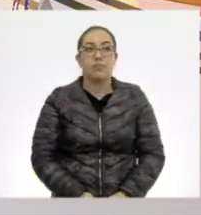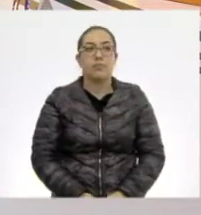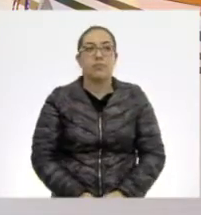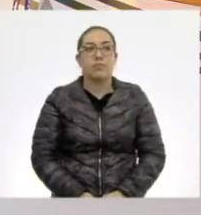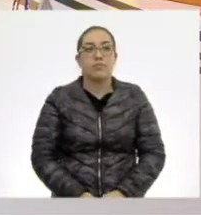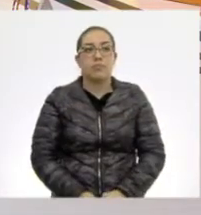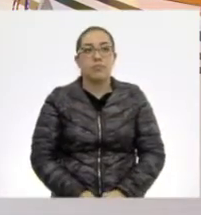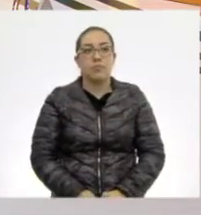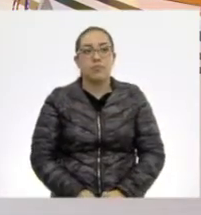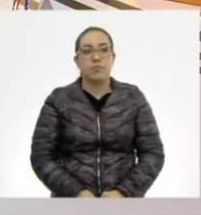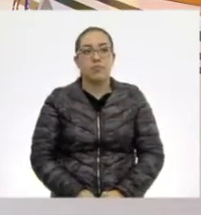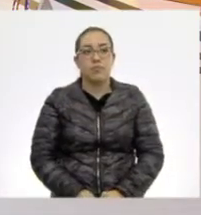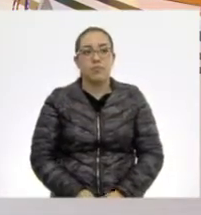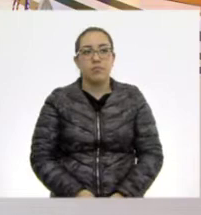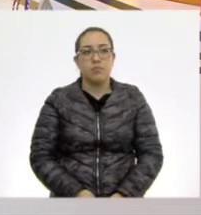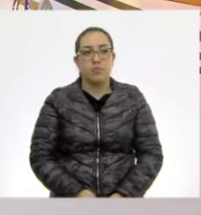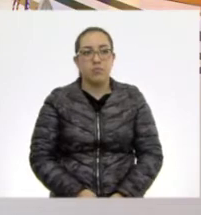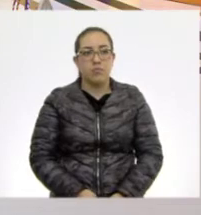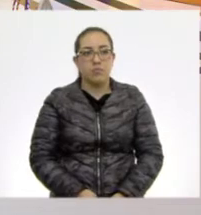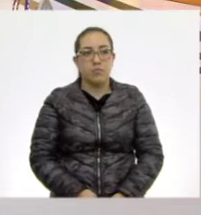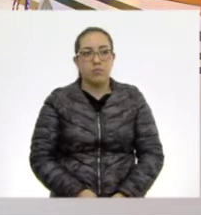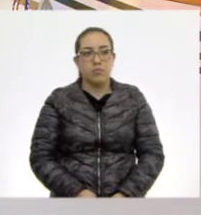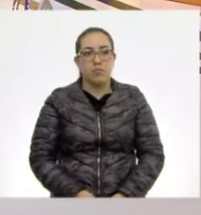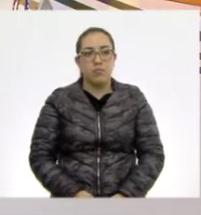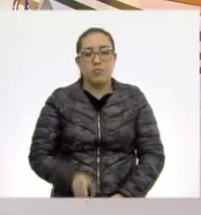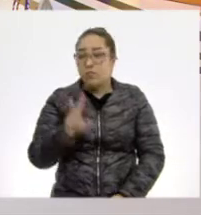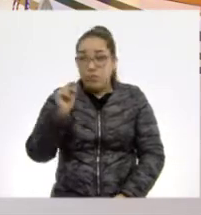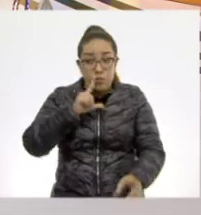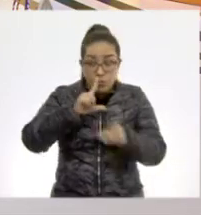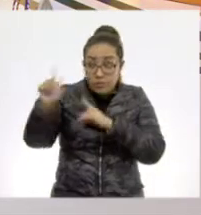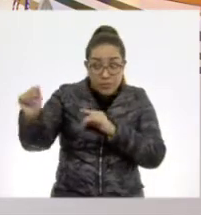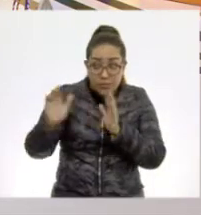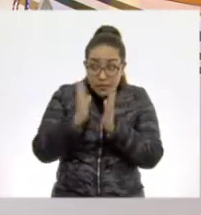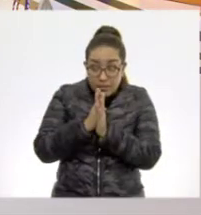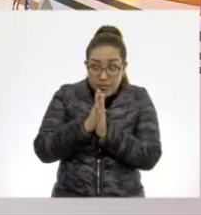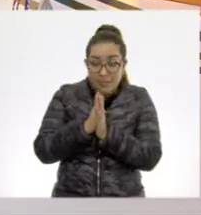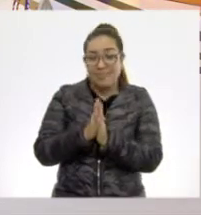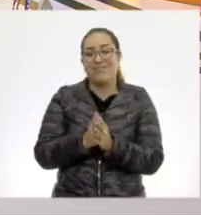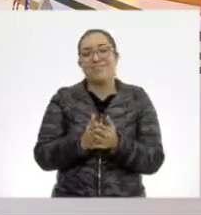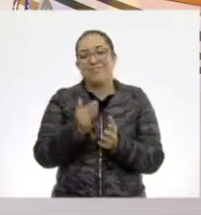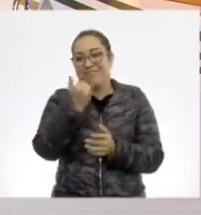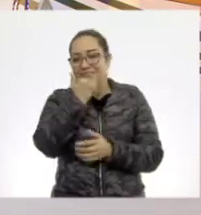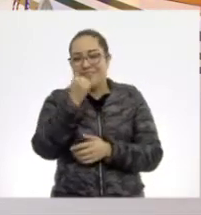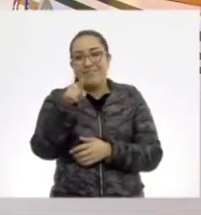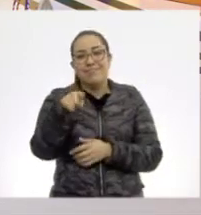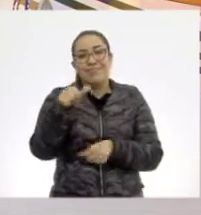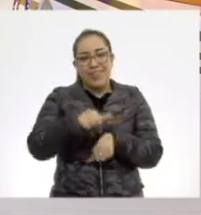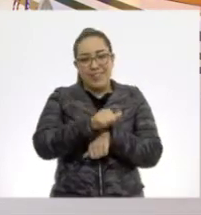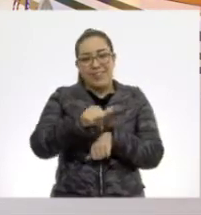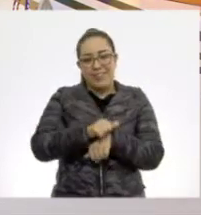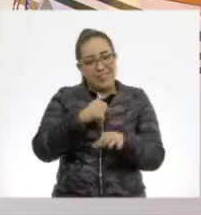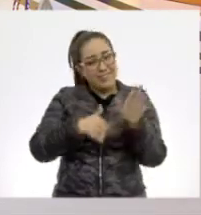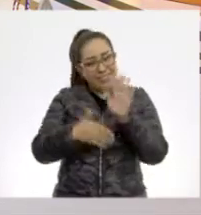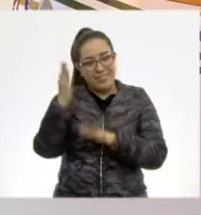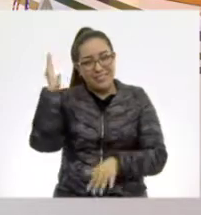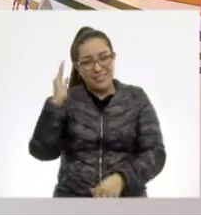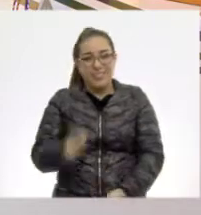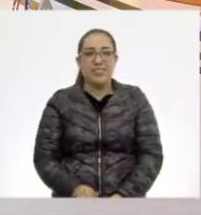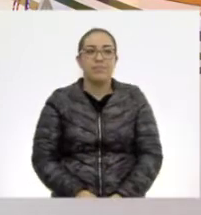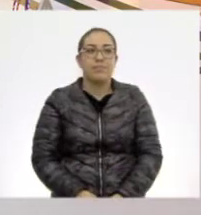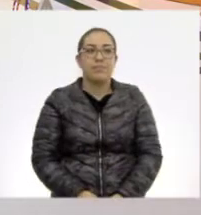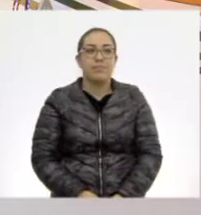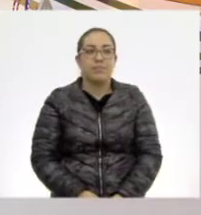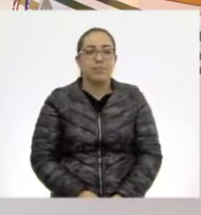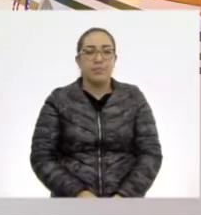Y adiós, yo también que me voy. No, no se vaya. No, bueno, se va el carrito. Ah, está bien. Pero todavía podemos hacer muchos juegos,